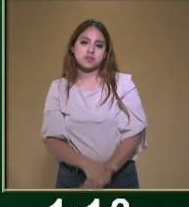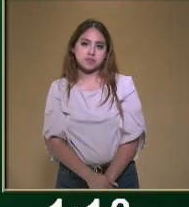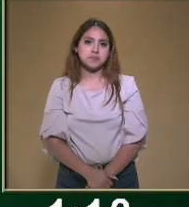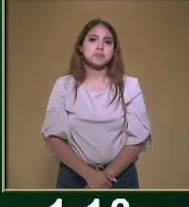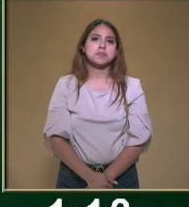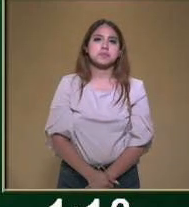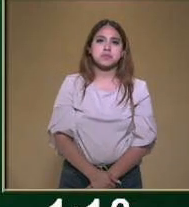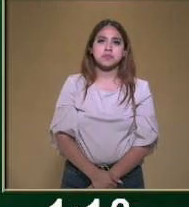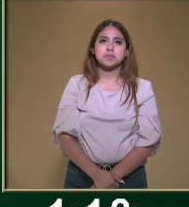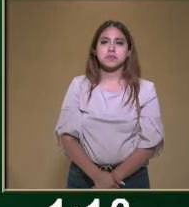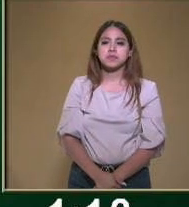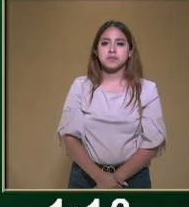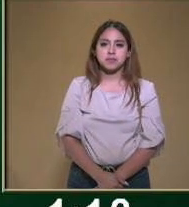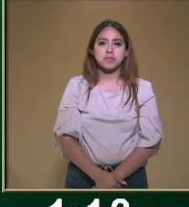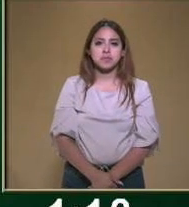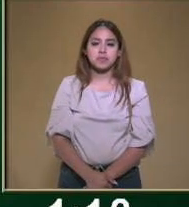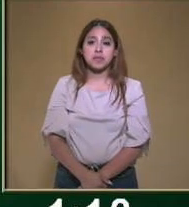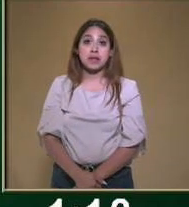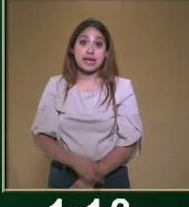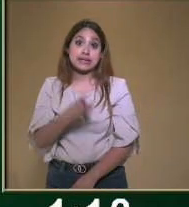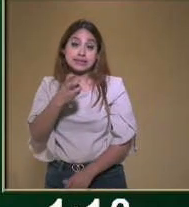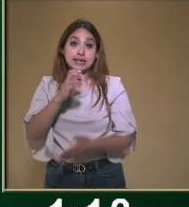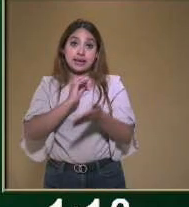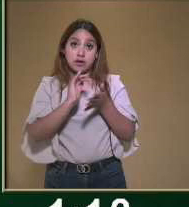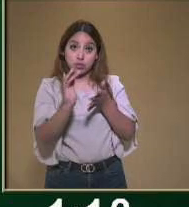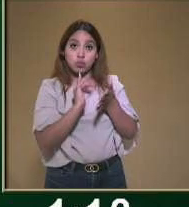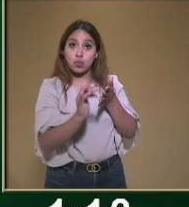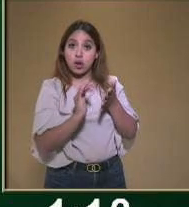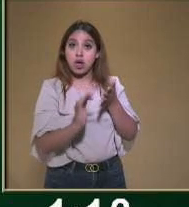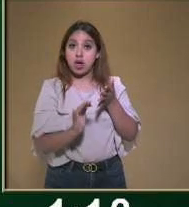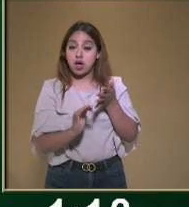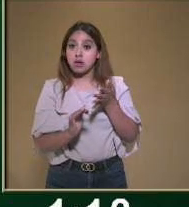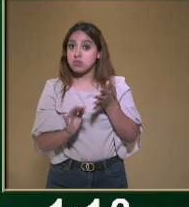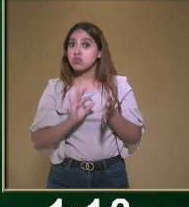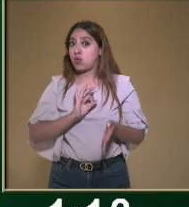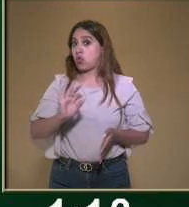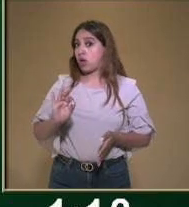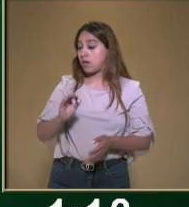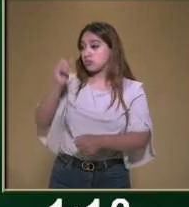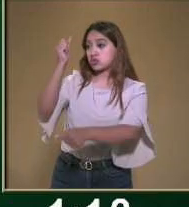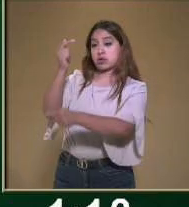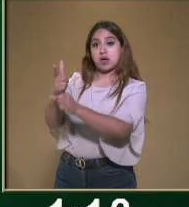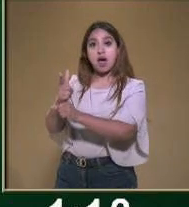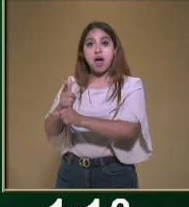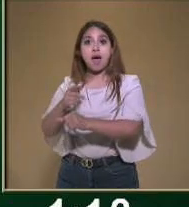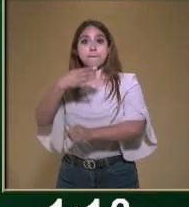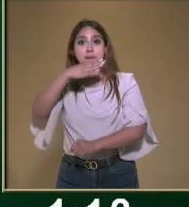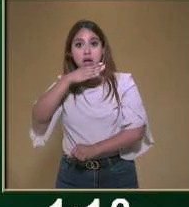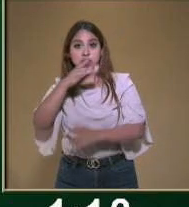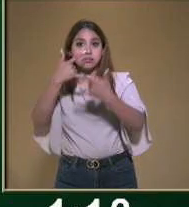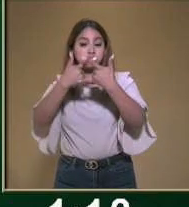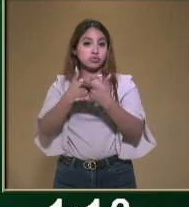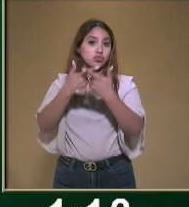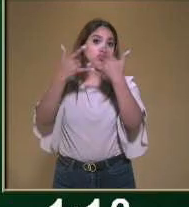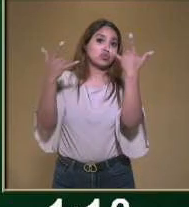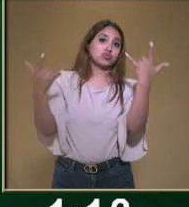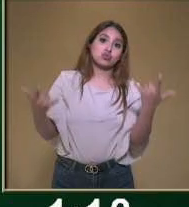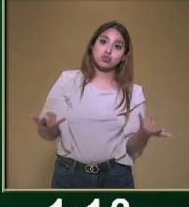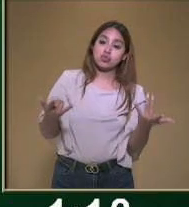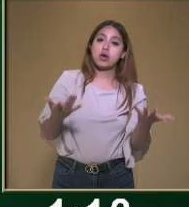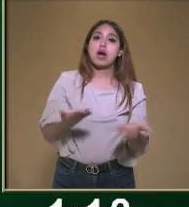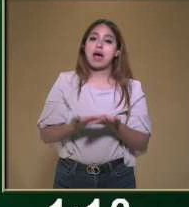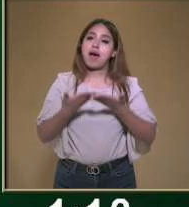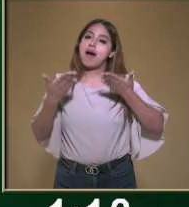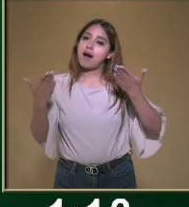maestra. Bueno, pues a través de esta lectura nos damos cuenta que el maíz tiene una historia. Y bueno, pues